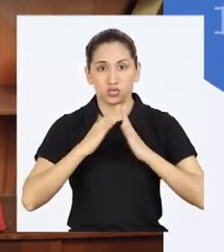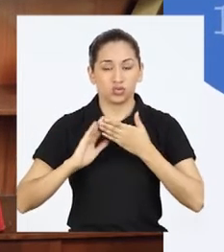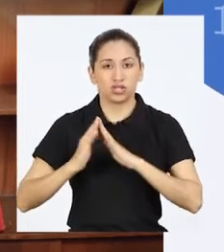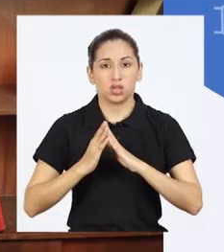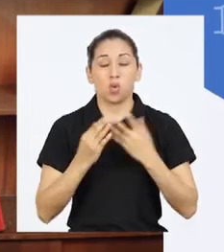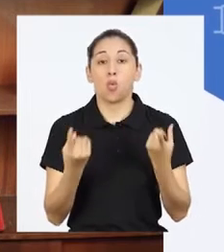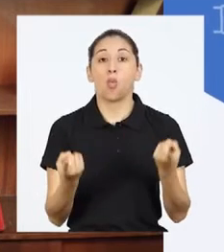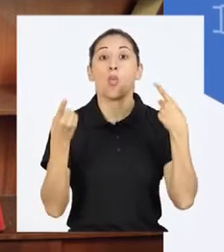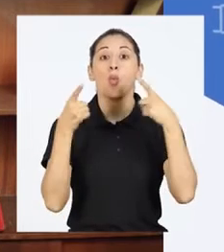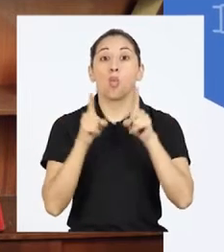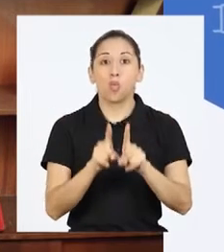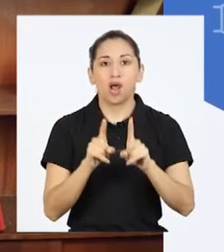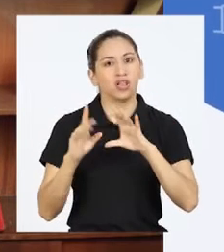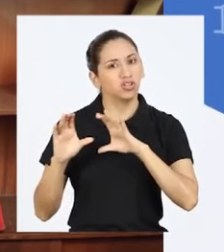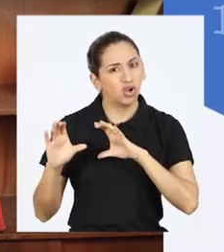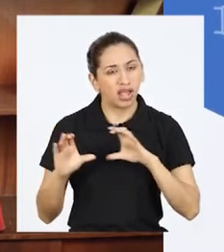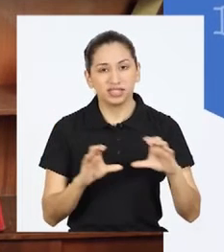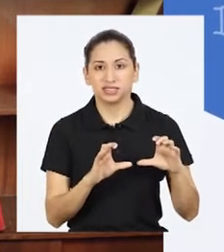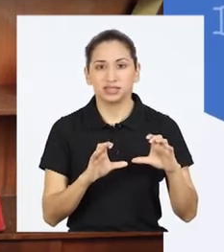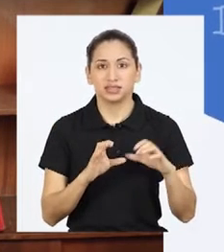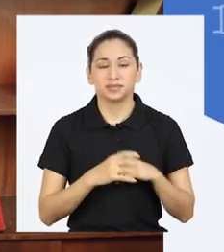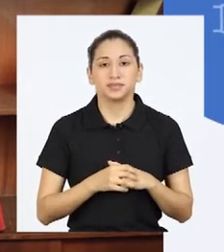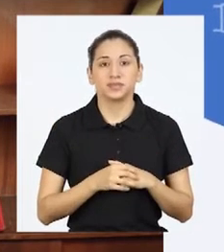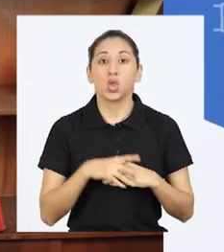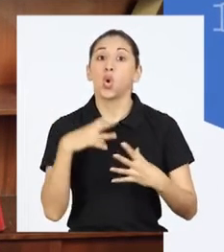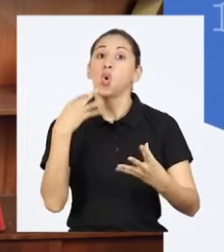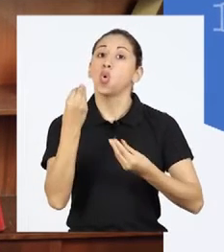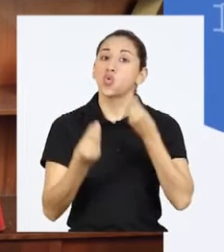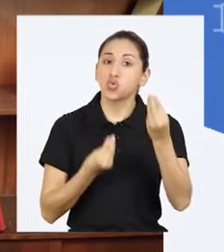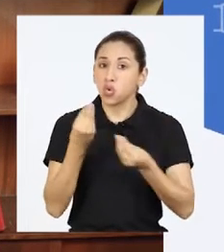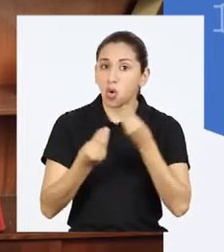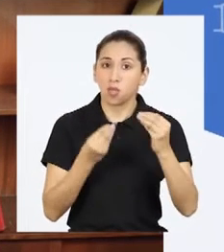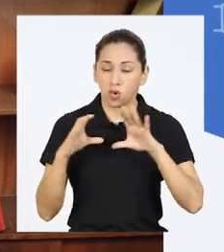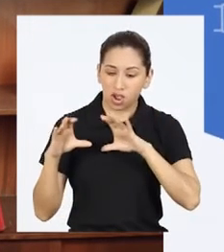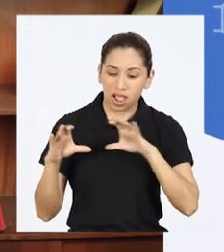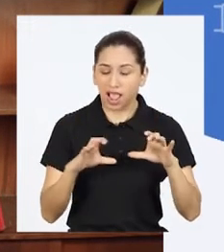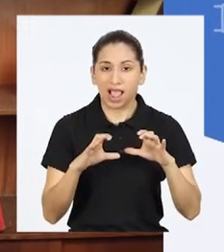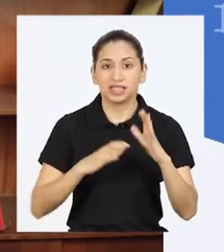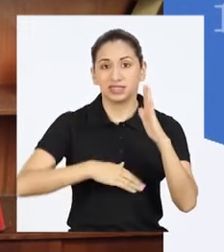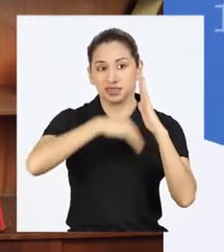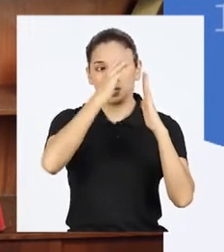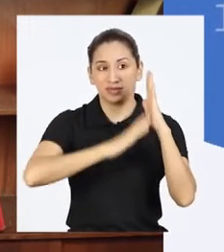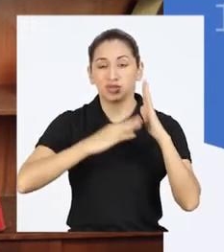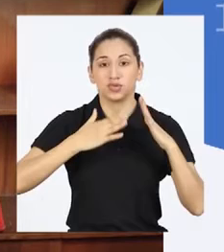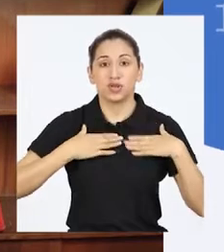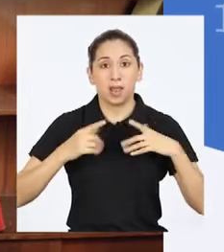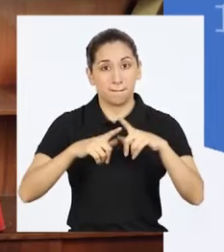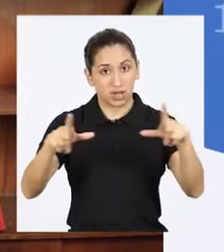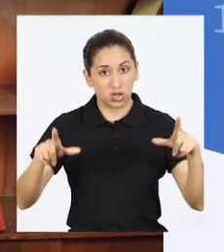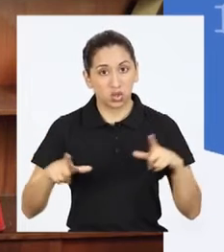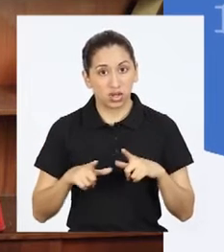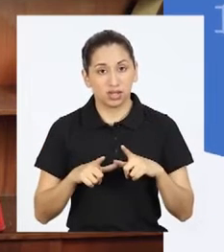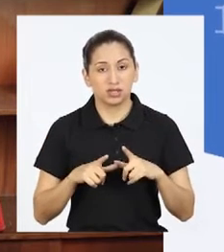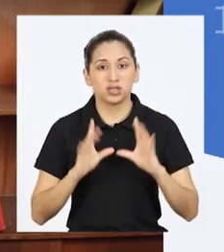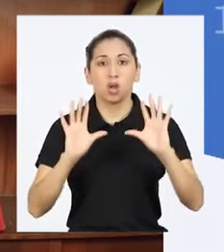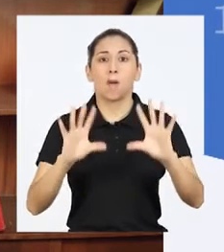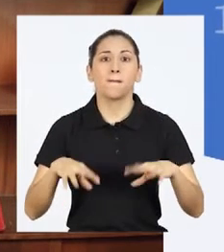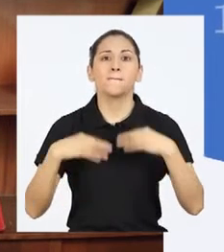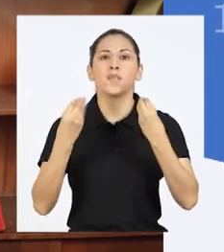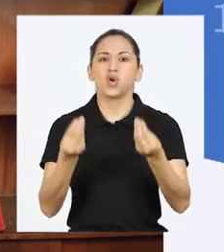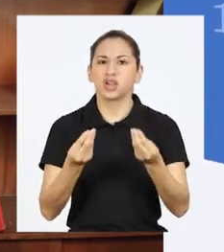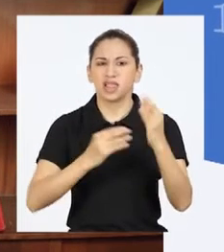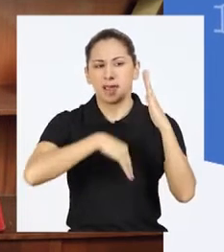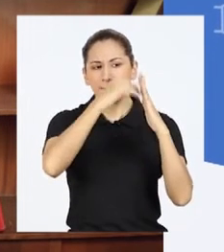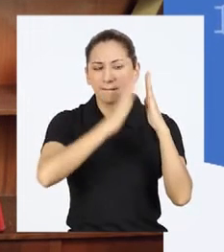¿Cuándo debería hacerse? ¿Cómo se hará la pintura en mi localidad? ¿Por qué se